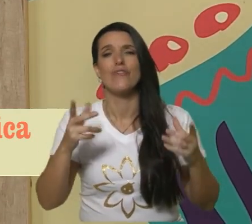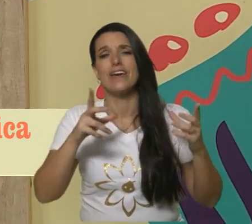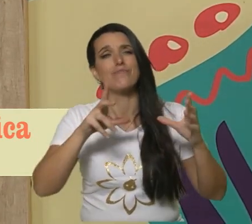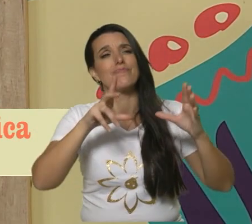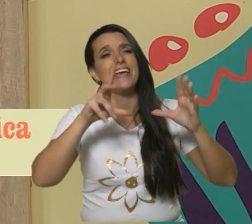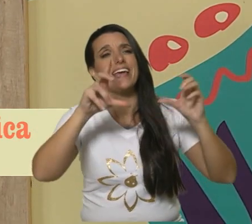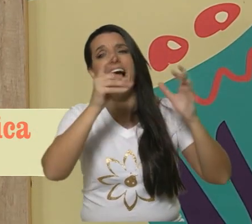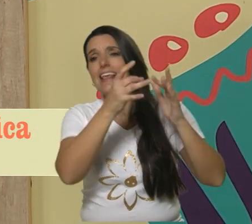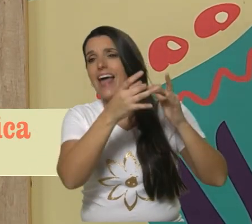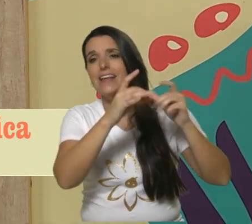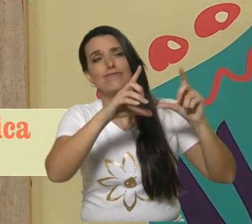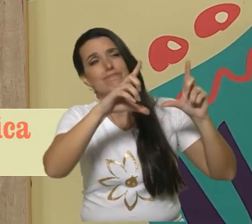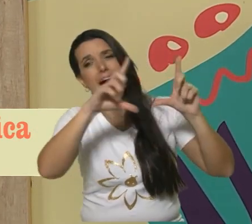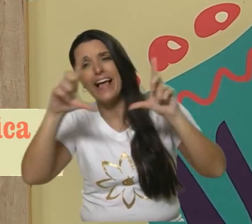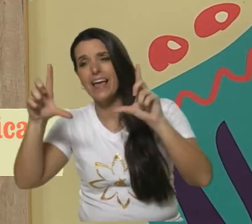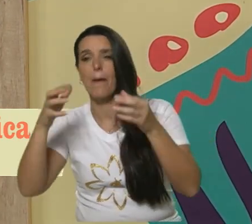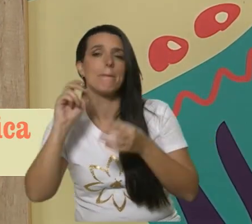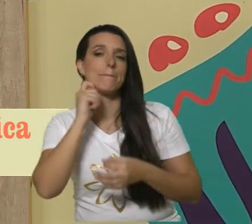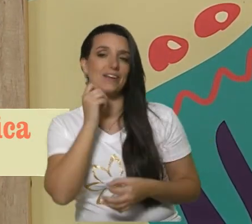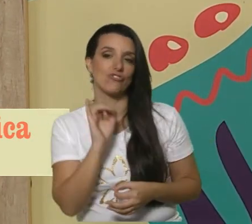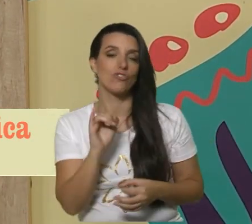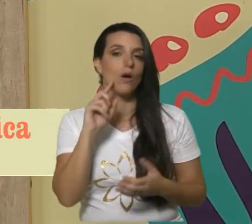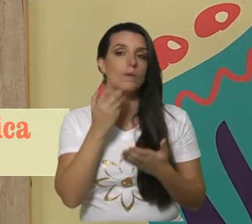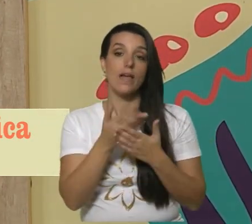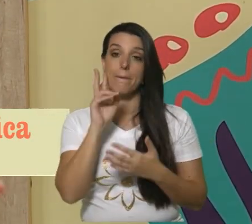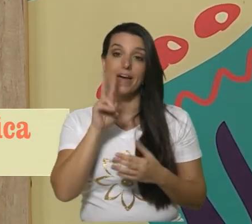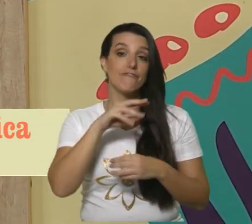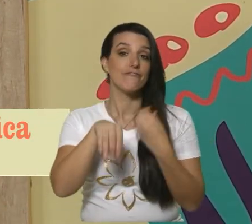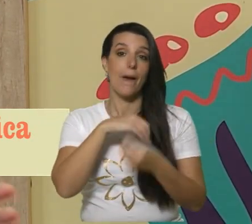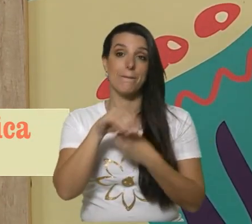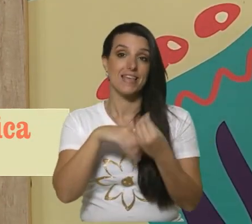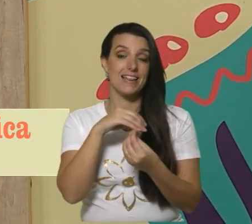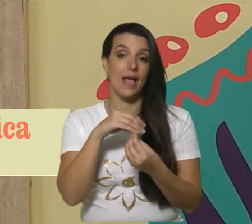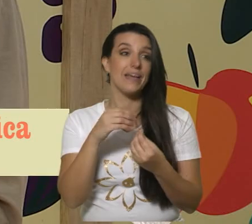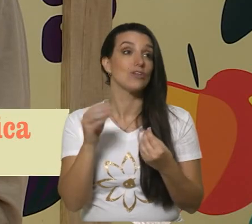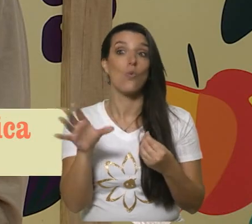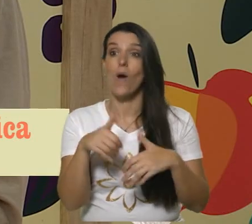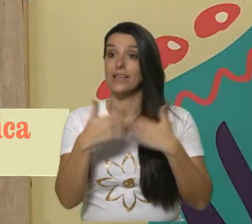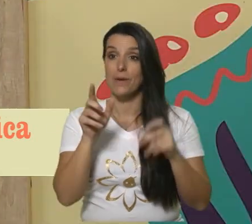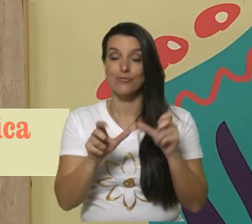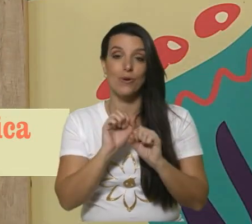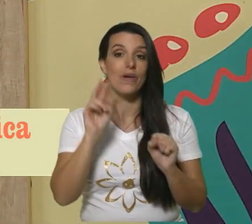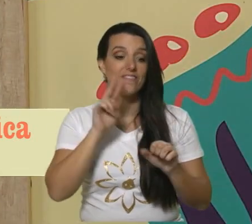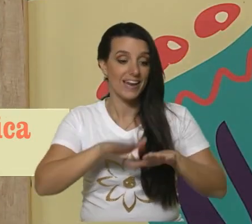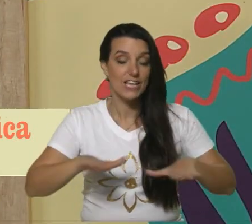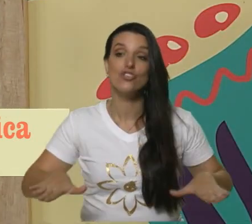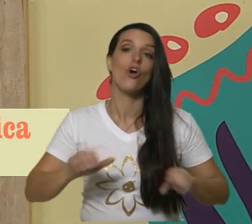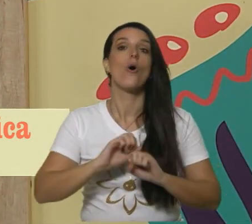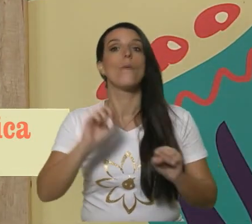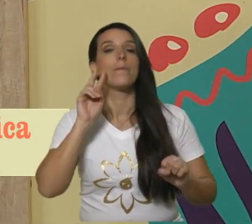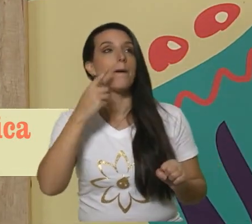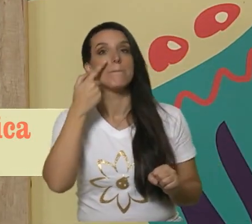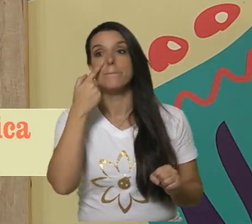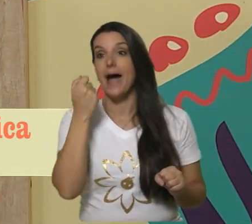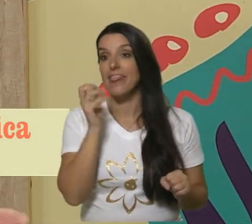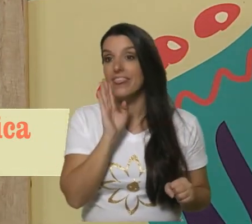espectacular y Bueno me parece que es una propuesta para ver en familia porque es para todo público lo podemos ver con los niños con nuestros padres